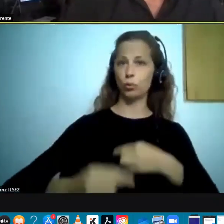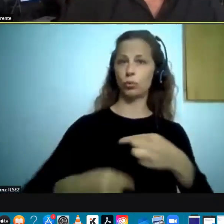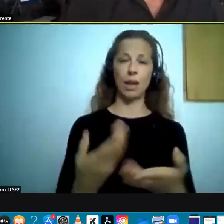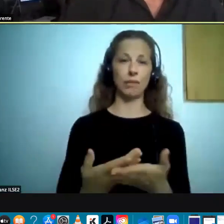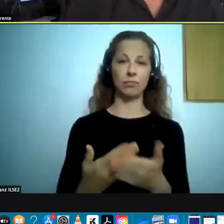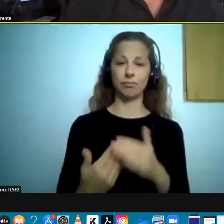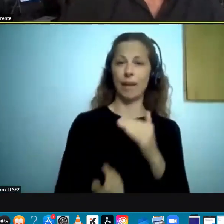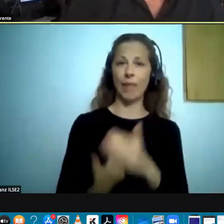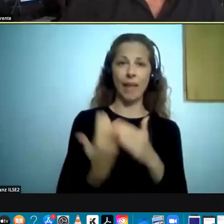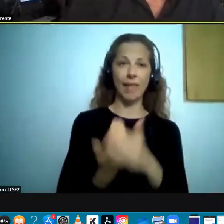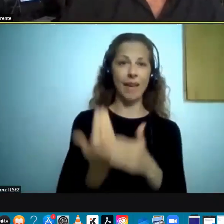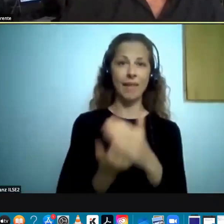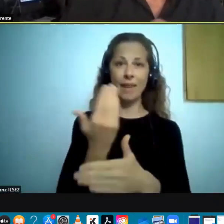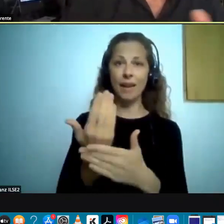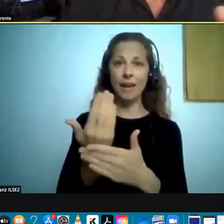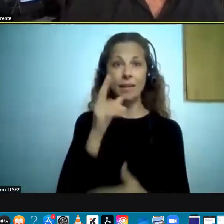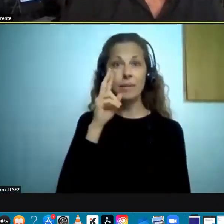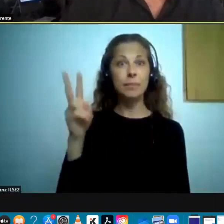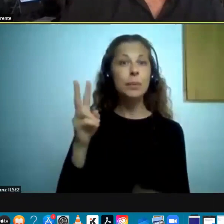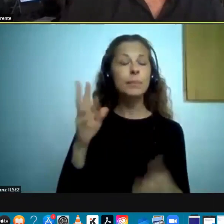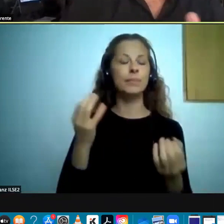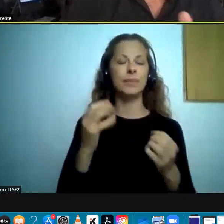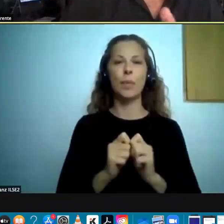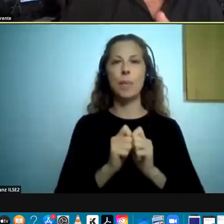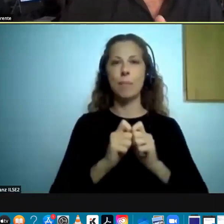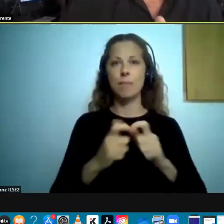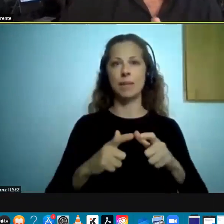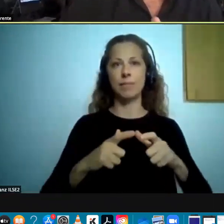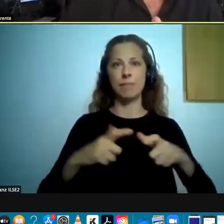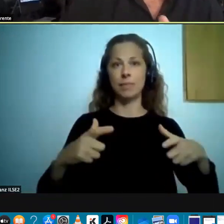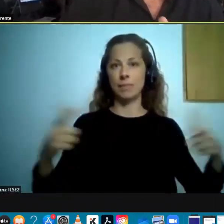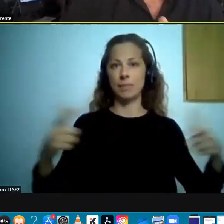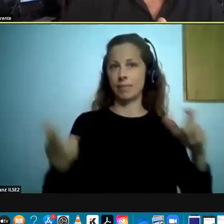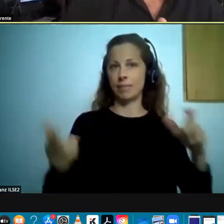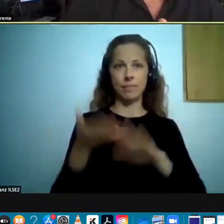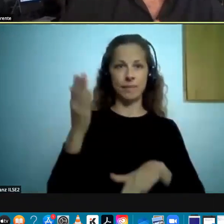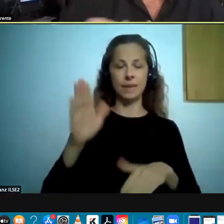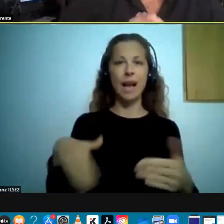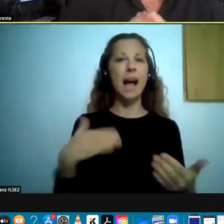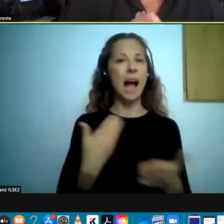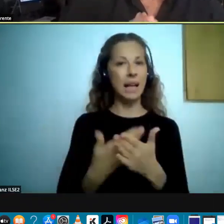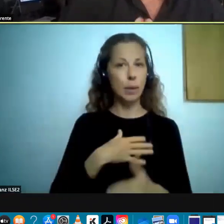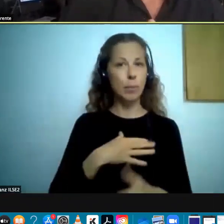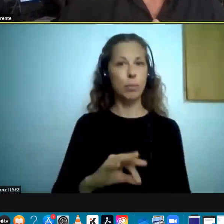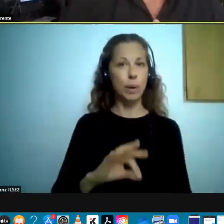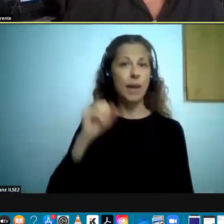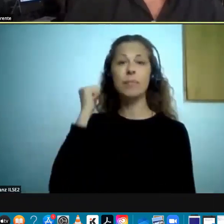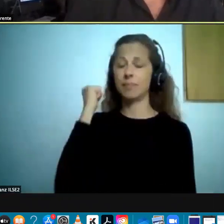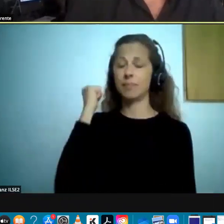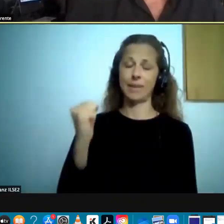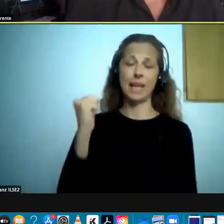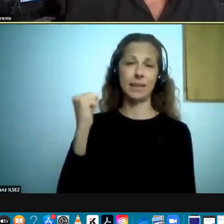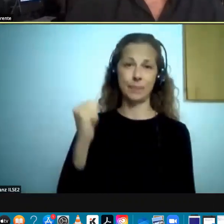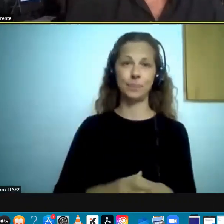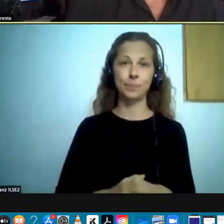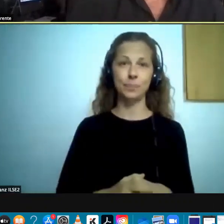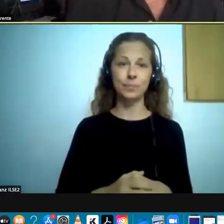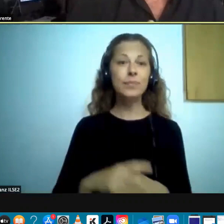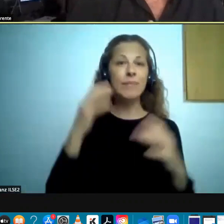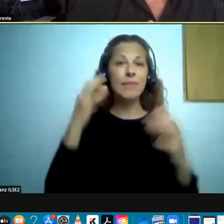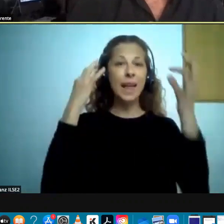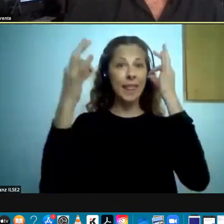día, vemos que va creciendo y que puede llegar hasta el femicidio, hasta el homicidio de estas mujeres. Y los datos